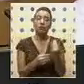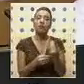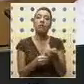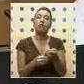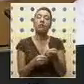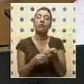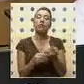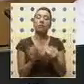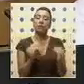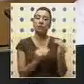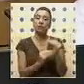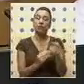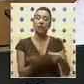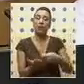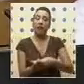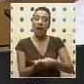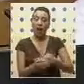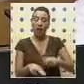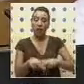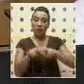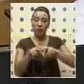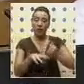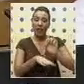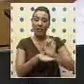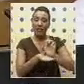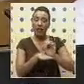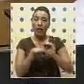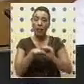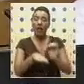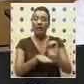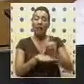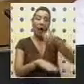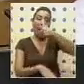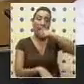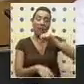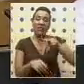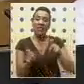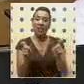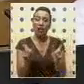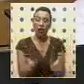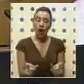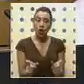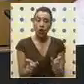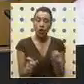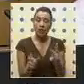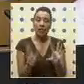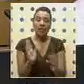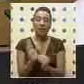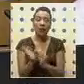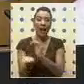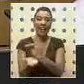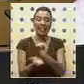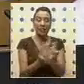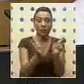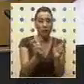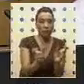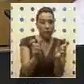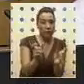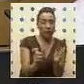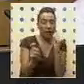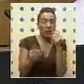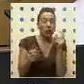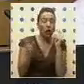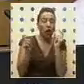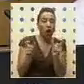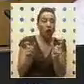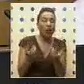entrega de recursos del Estado o avalados por el Estado a privados, sin control y sin que se contemplen instituciones fiscalizadoras que supervisen el